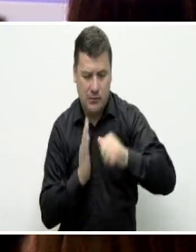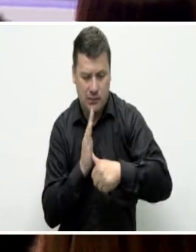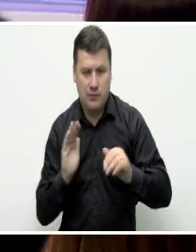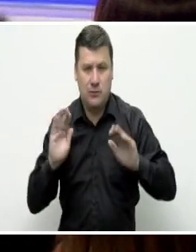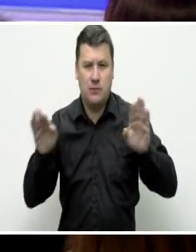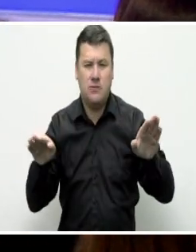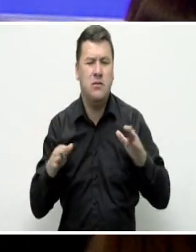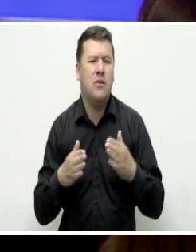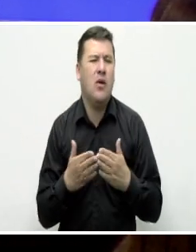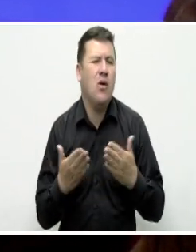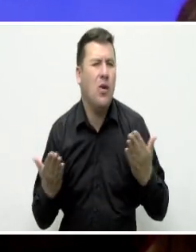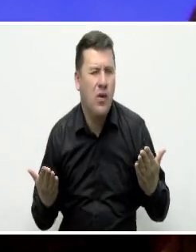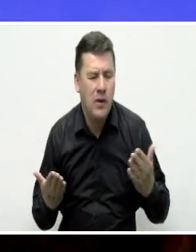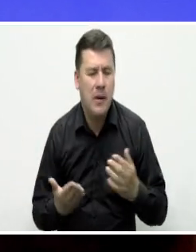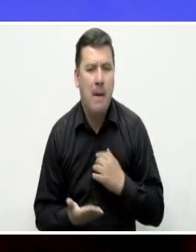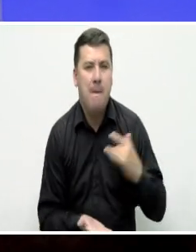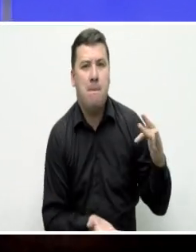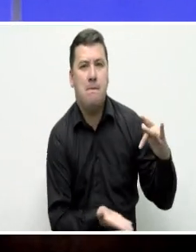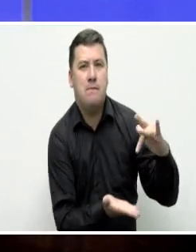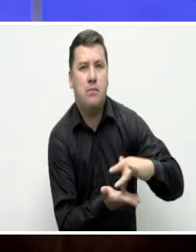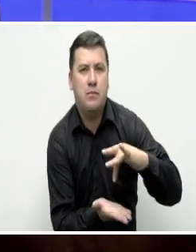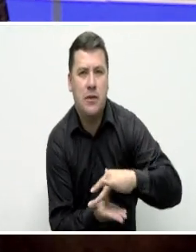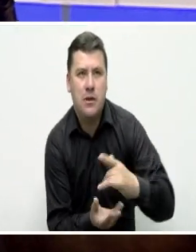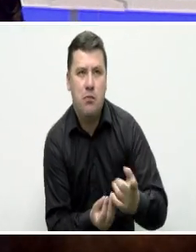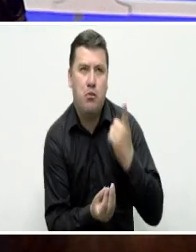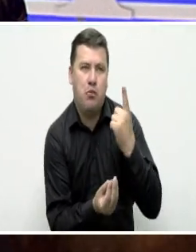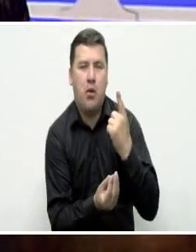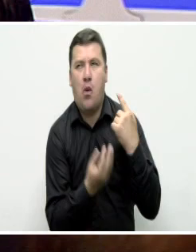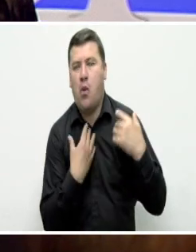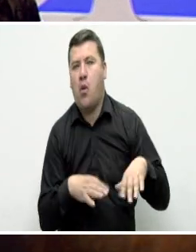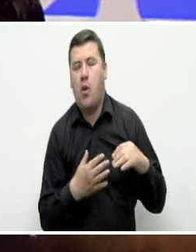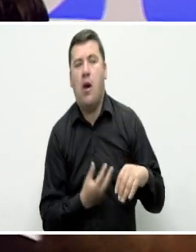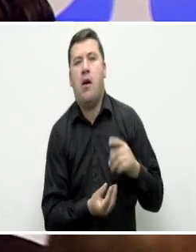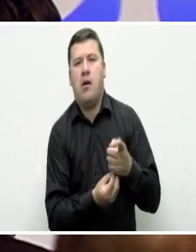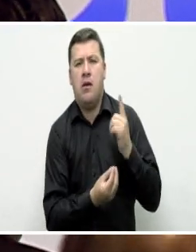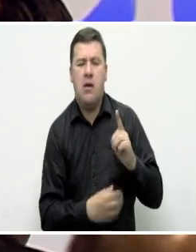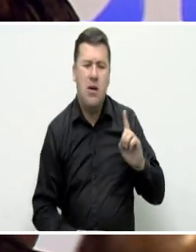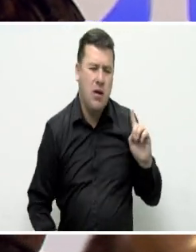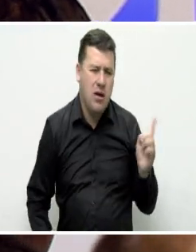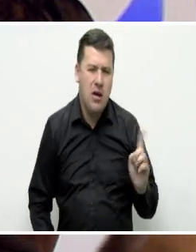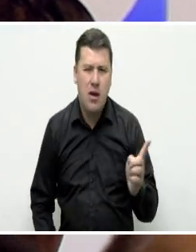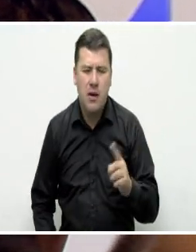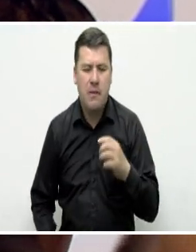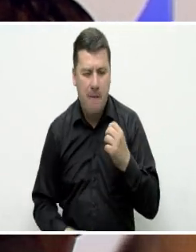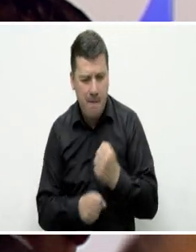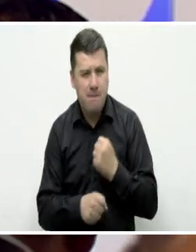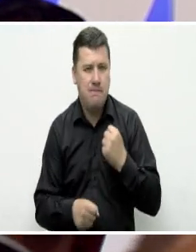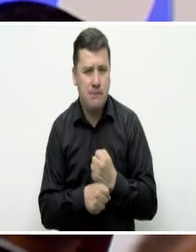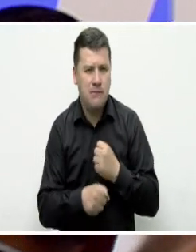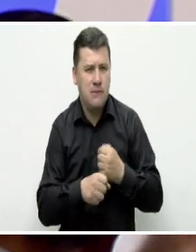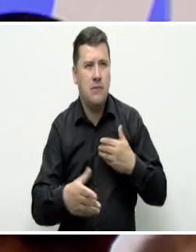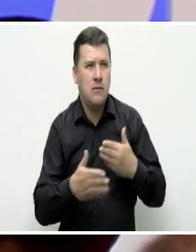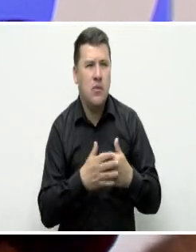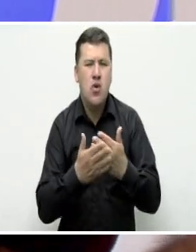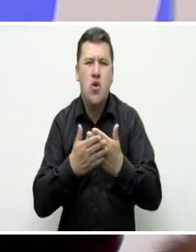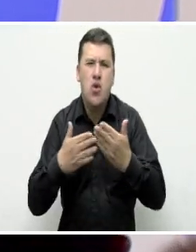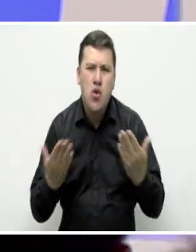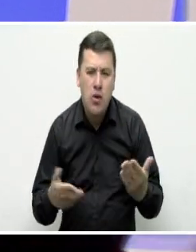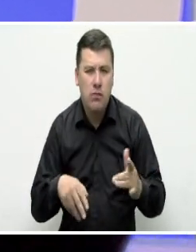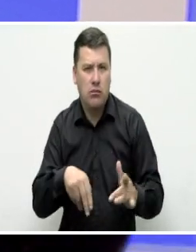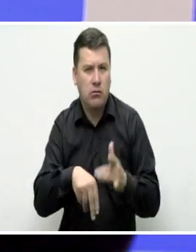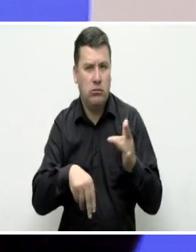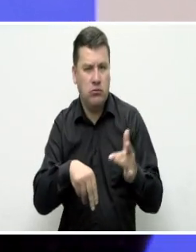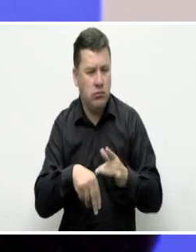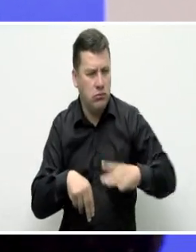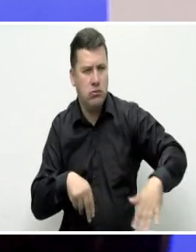es la participación política. Y desde hace años hemos venido trabajando en ver cómo